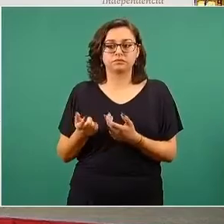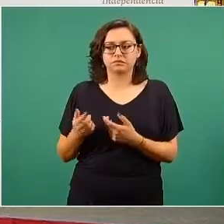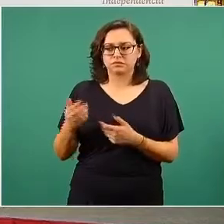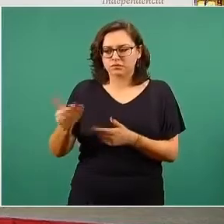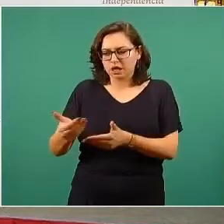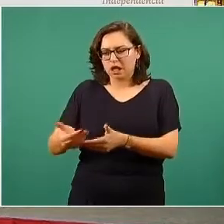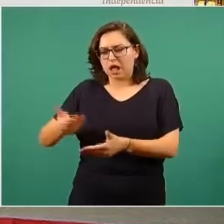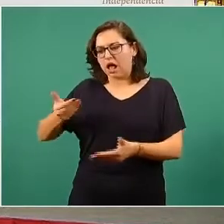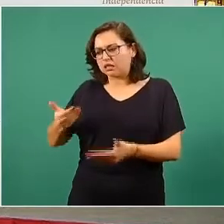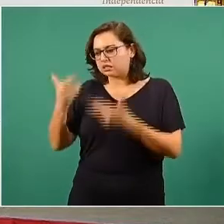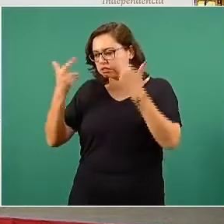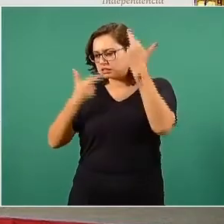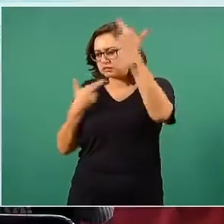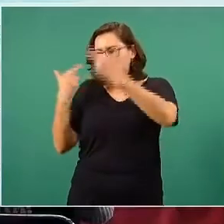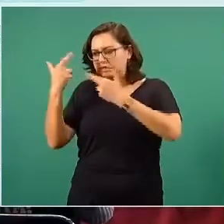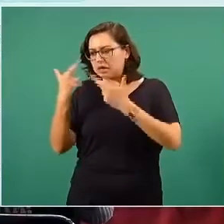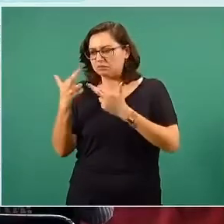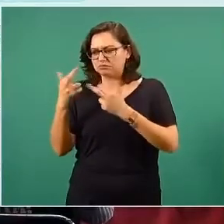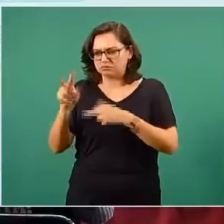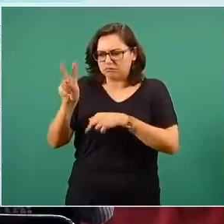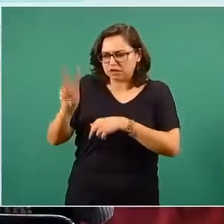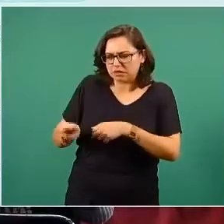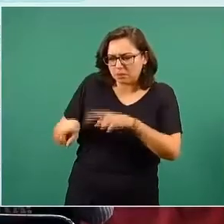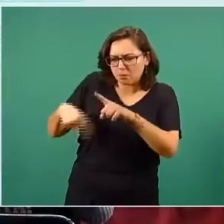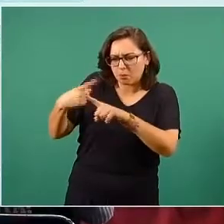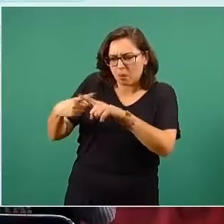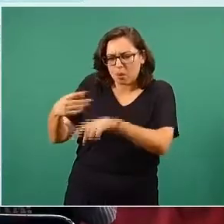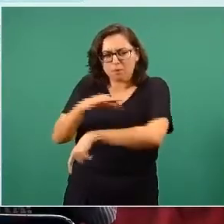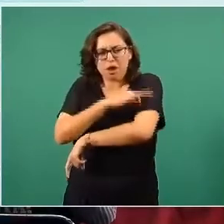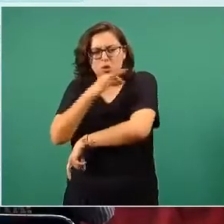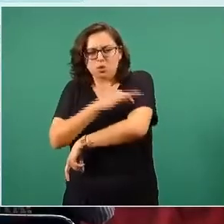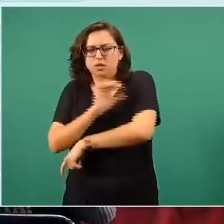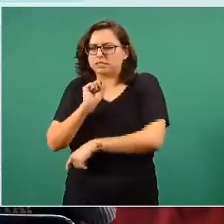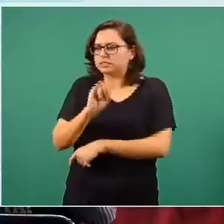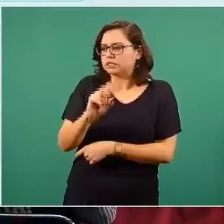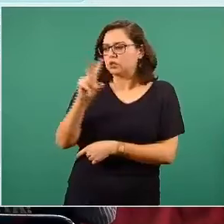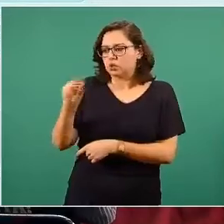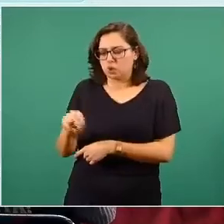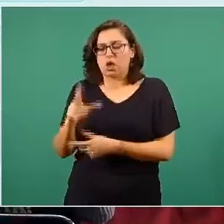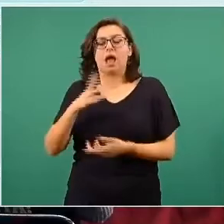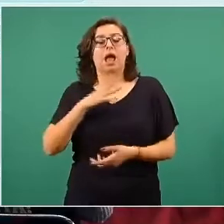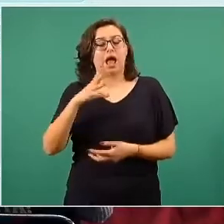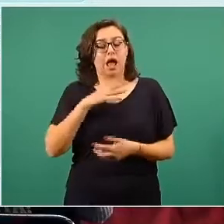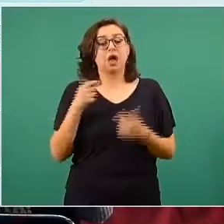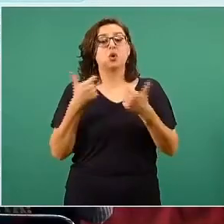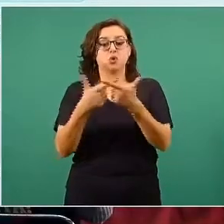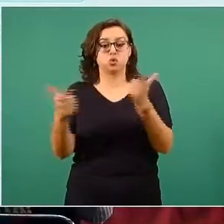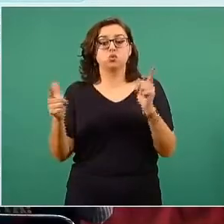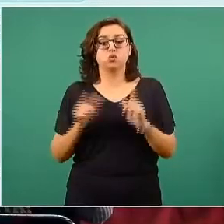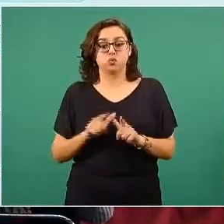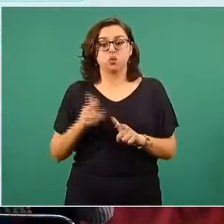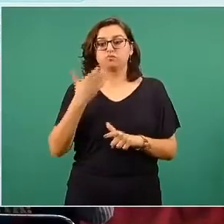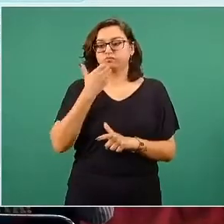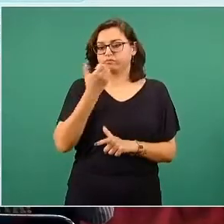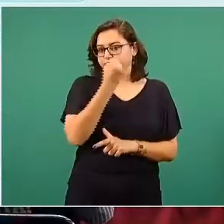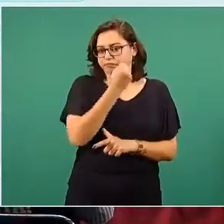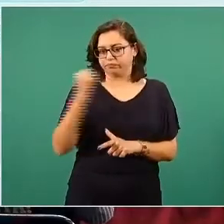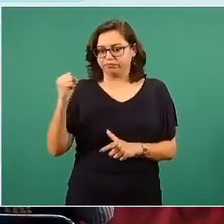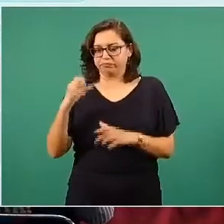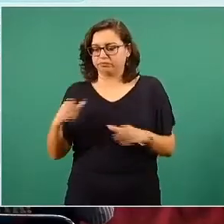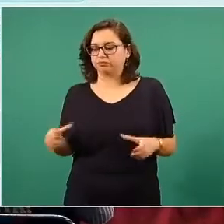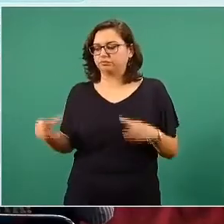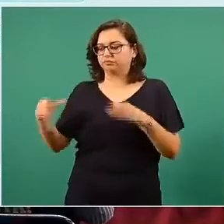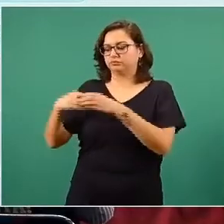una dictaminación. Esto ya lo hemos comentado, pero aprovecho para recordarlo. Tenemos un grupo científico de dictaminación, es un grupo